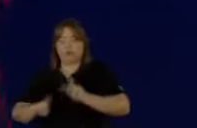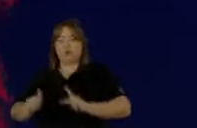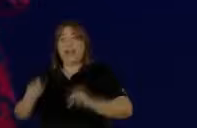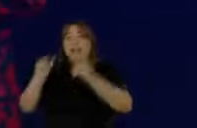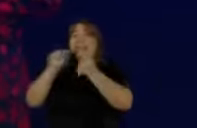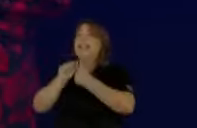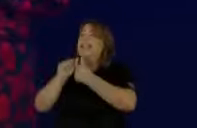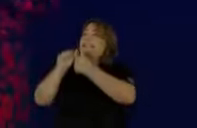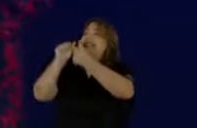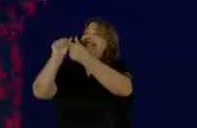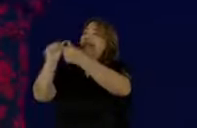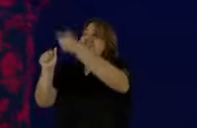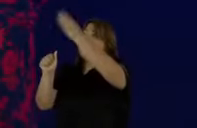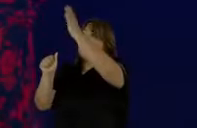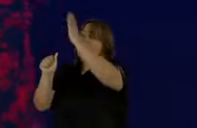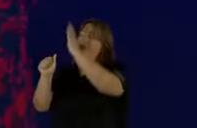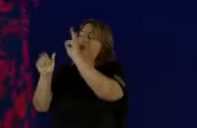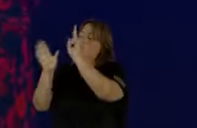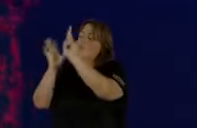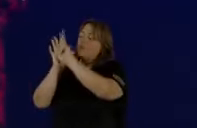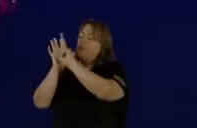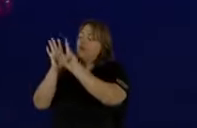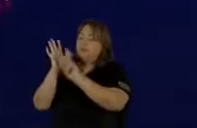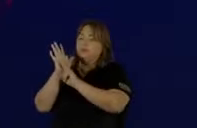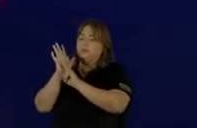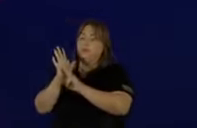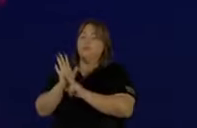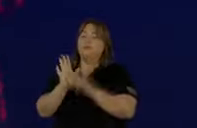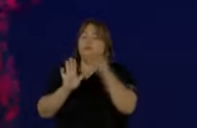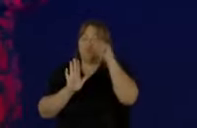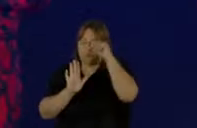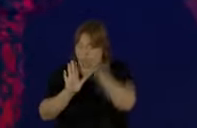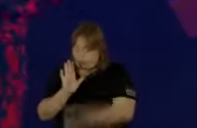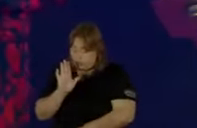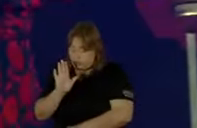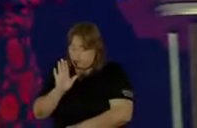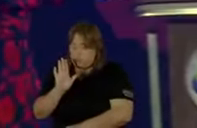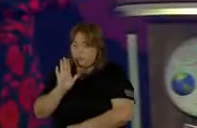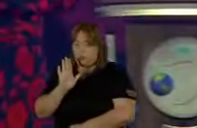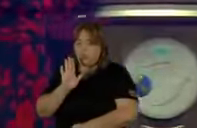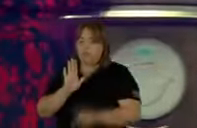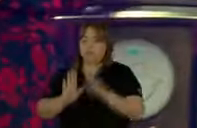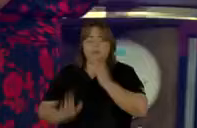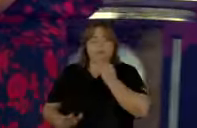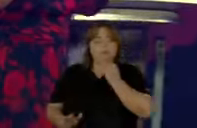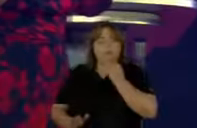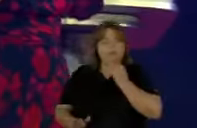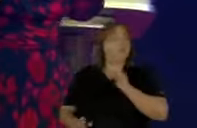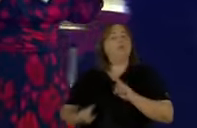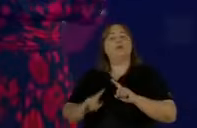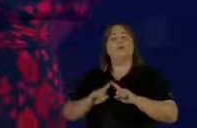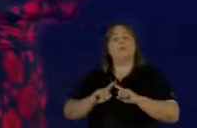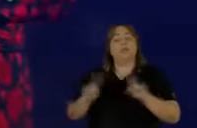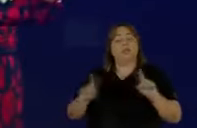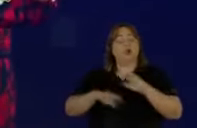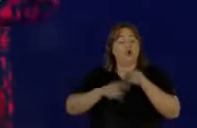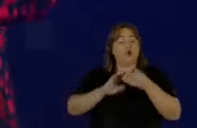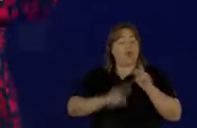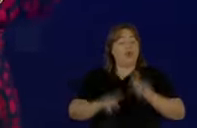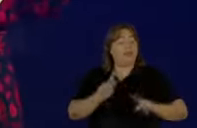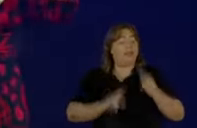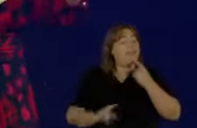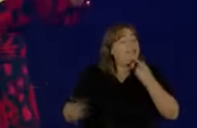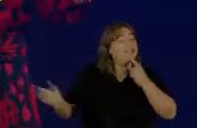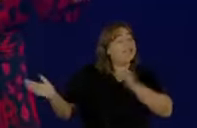Dios. ¡Wow! Esto es muy, vaya profundo a esa palabra. Eso es muy serio. Así que no todo el que dice Señor,